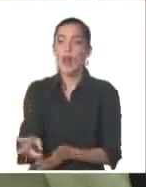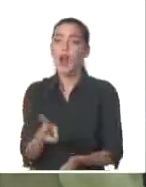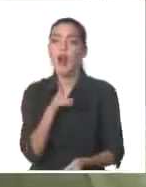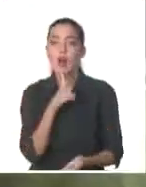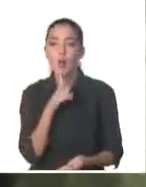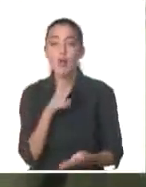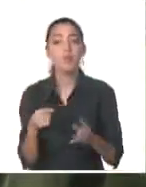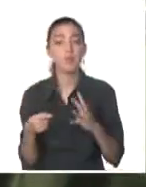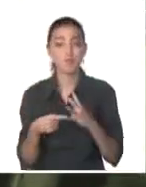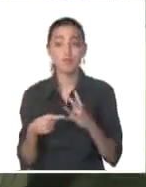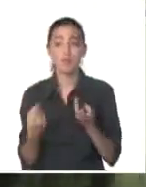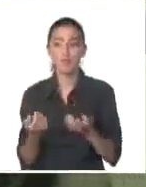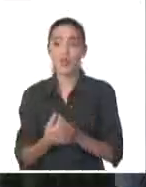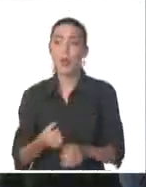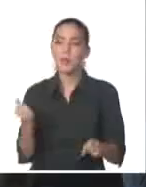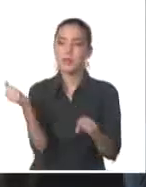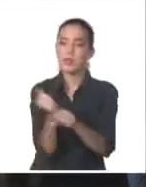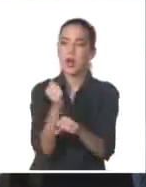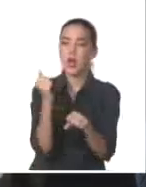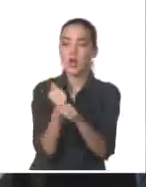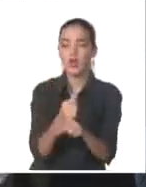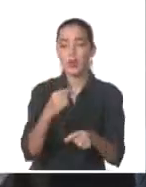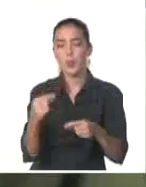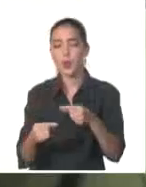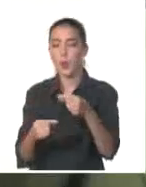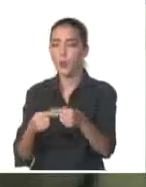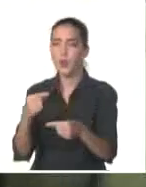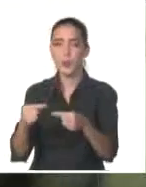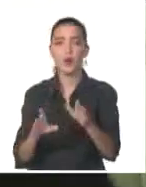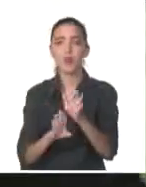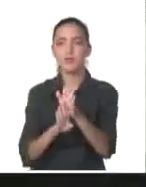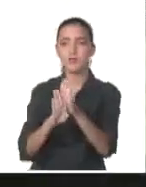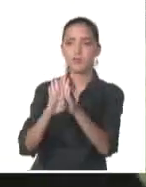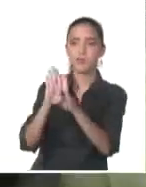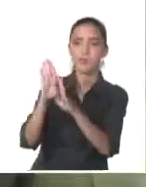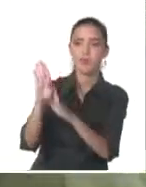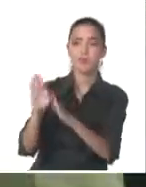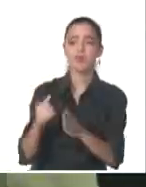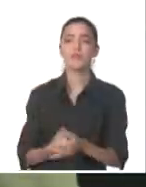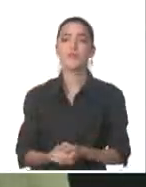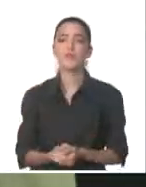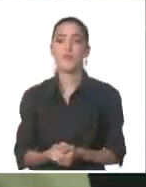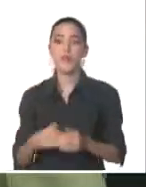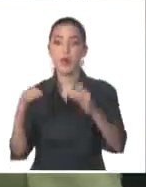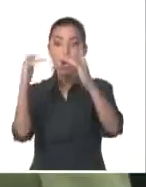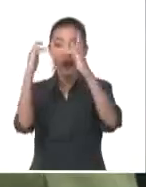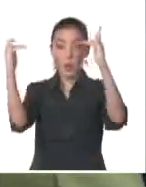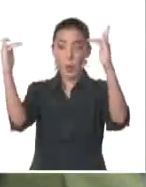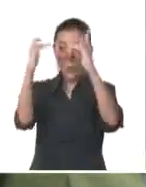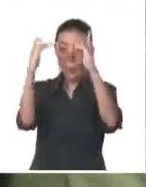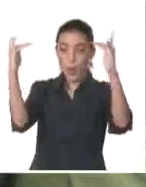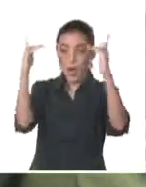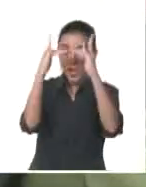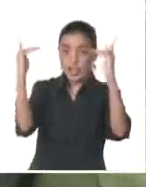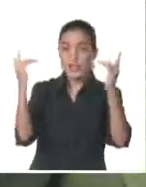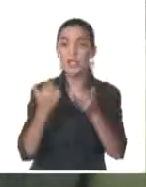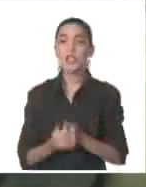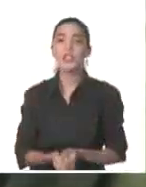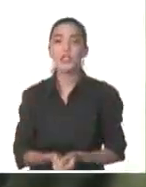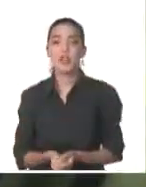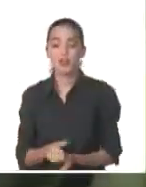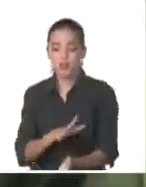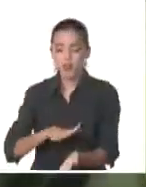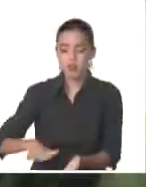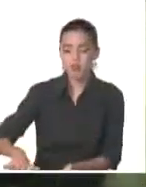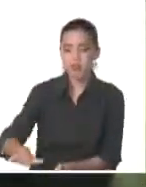vamos trabajando y vamos saliendo. Y hay brigadas trabajando en los puentes, las alcantarillas. El otro lugar que tenemos complicado, que incluso no hemos podido entrar, es